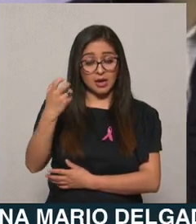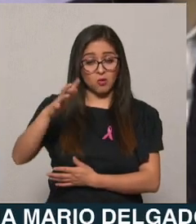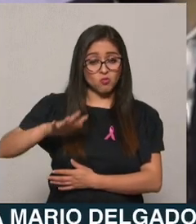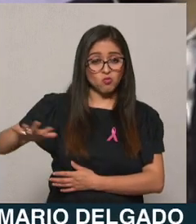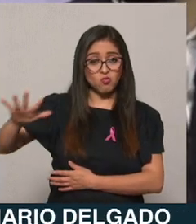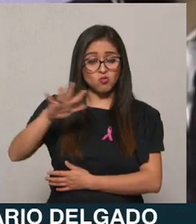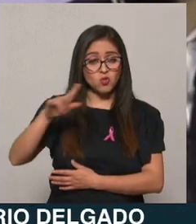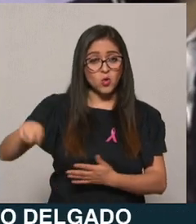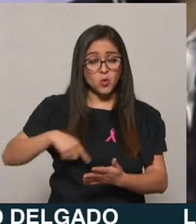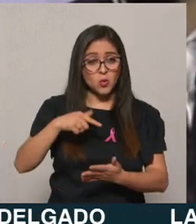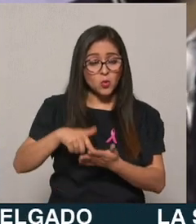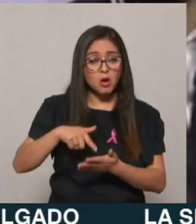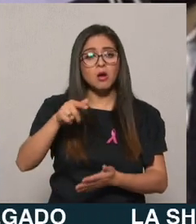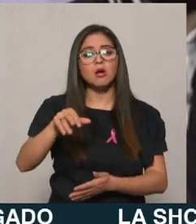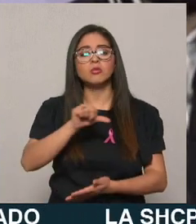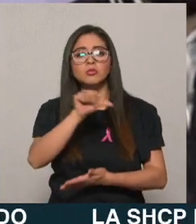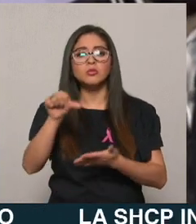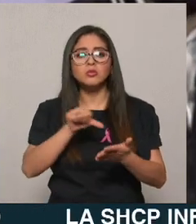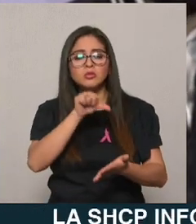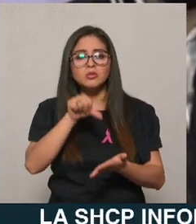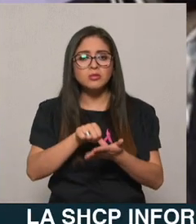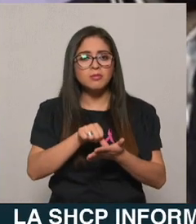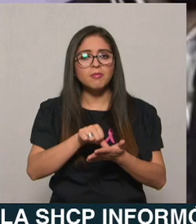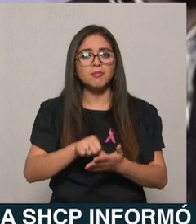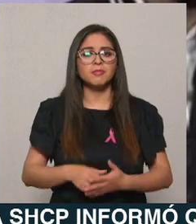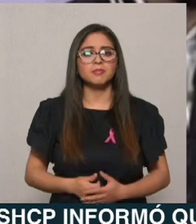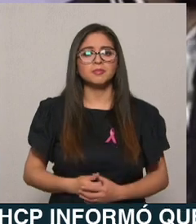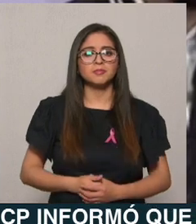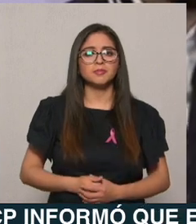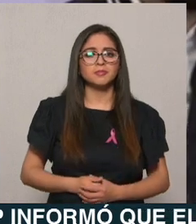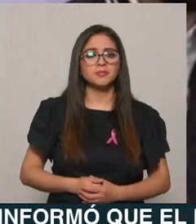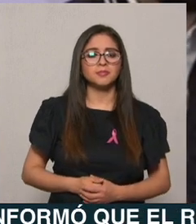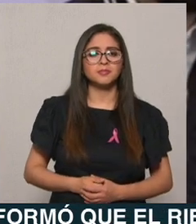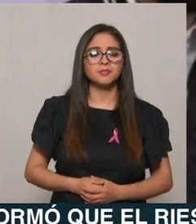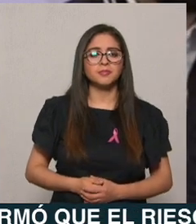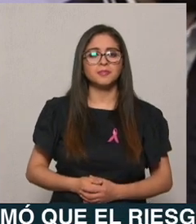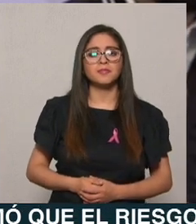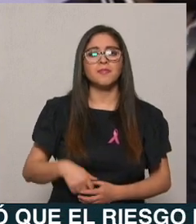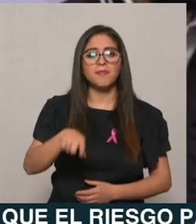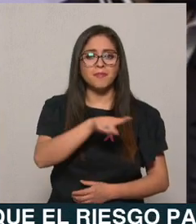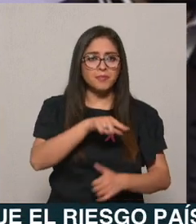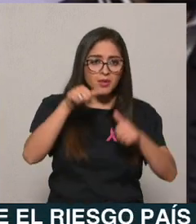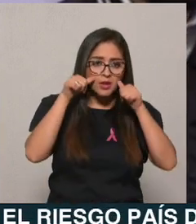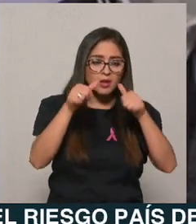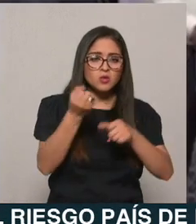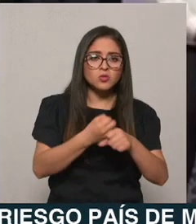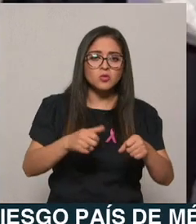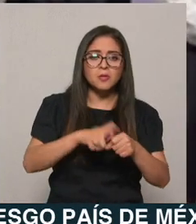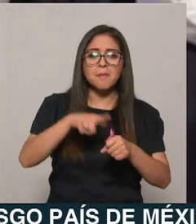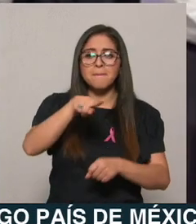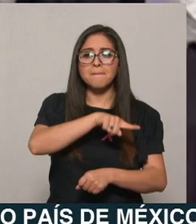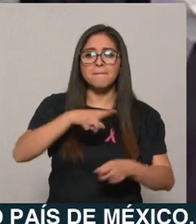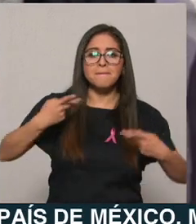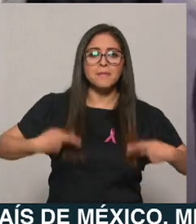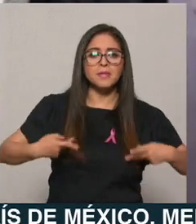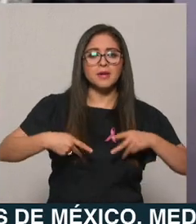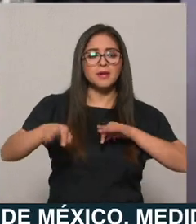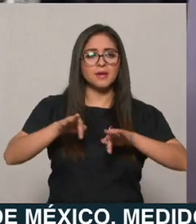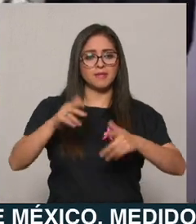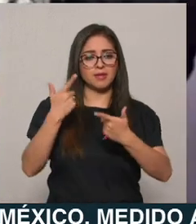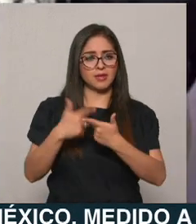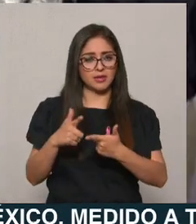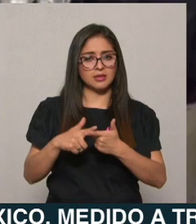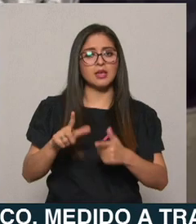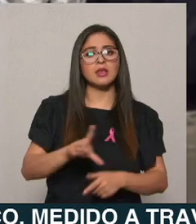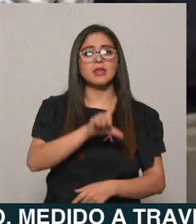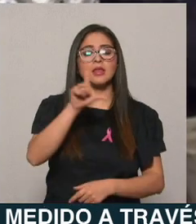en ese lugar, un centro de asistencia social para los trabajadores del volante. Finalmente, el